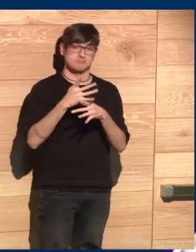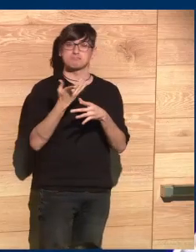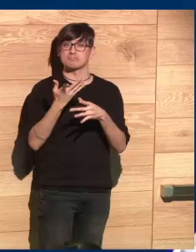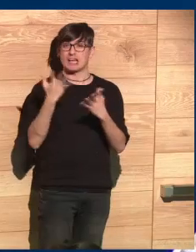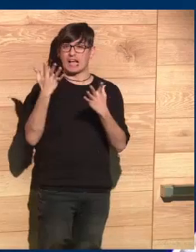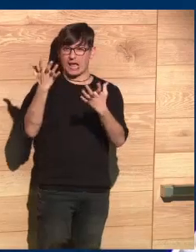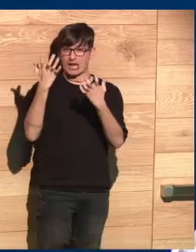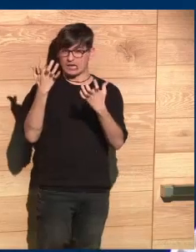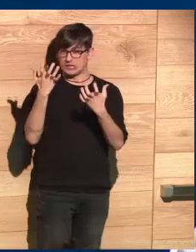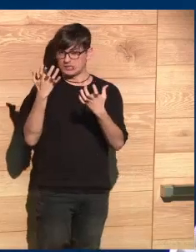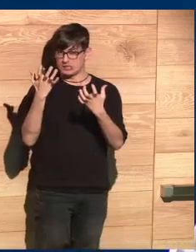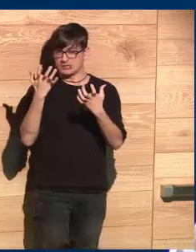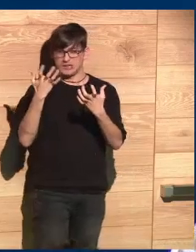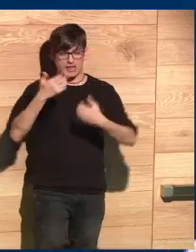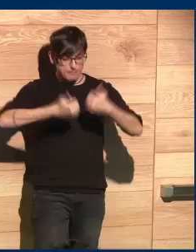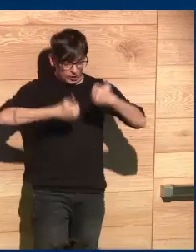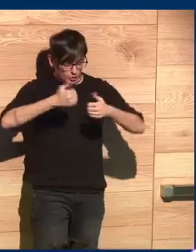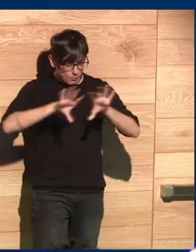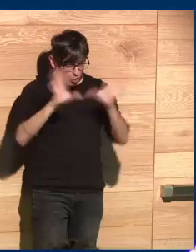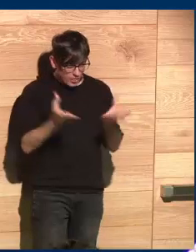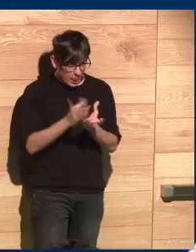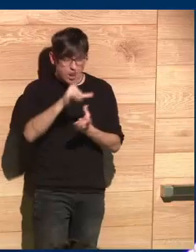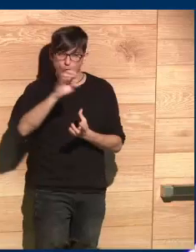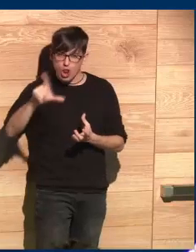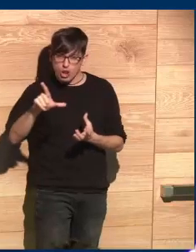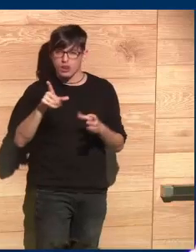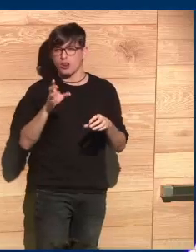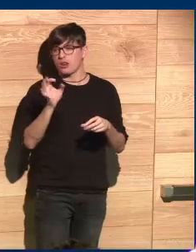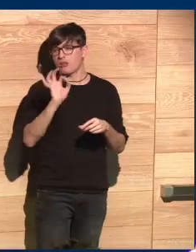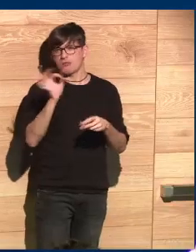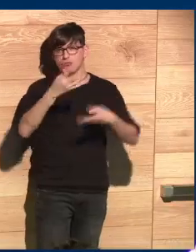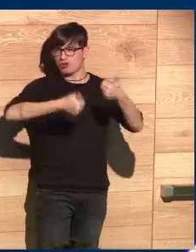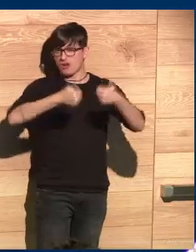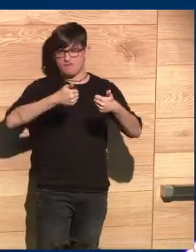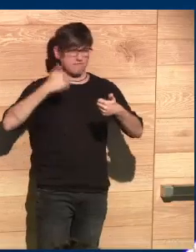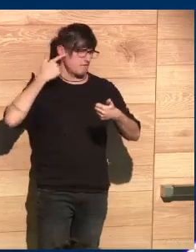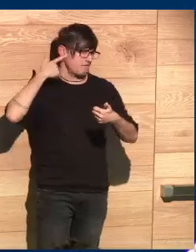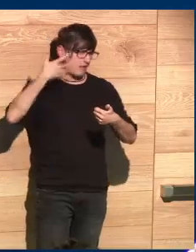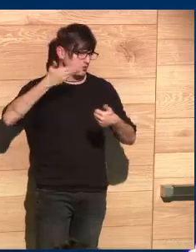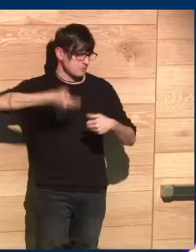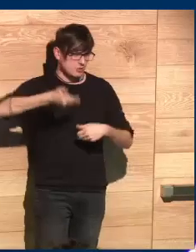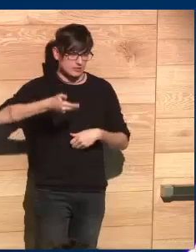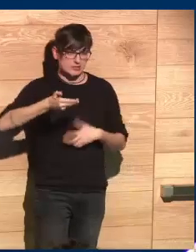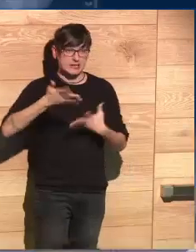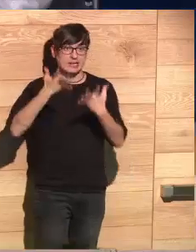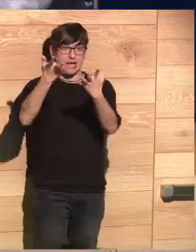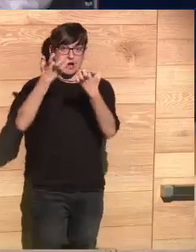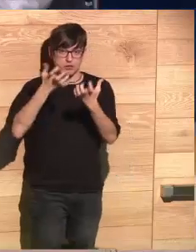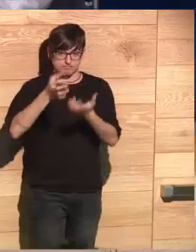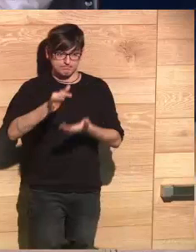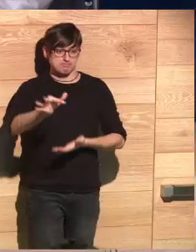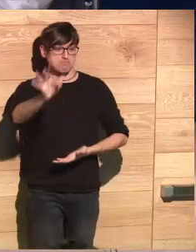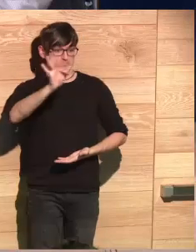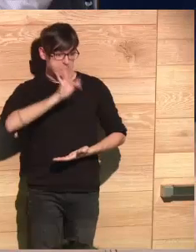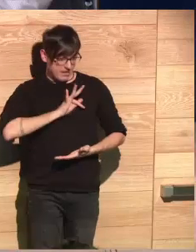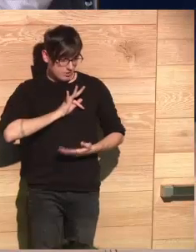ganó yo creo que fue el campeonato mundial de League of Legends, ganó un gran torneo y cuando recibió el premio dio un discurso a favor